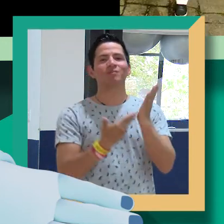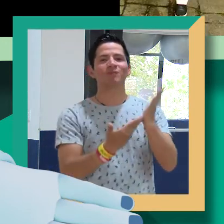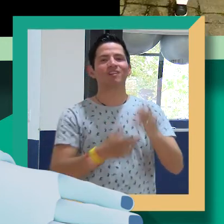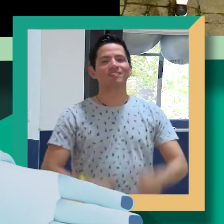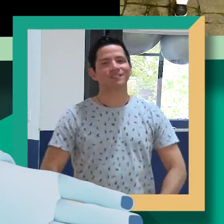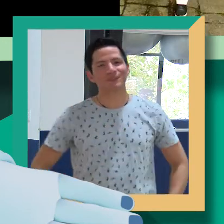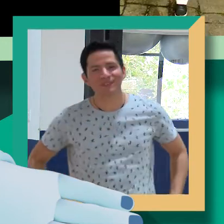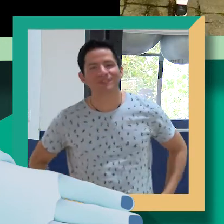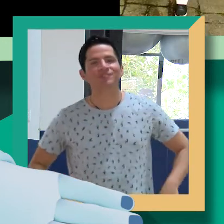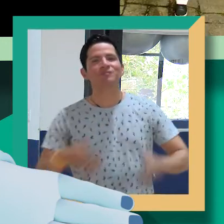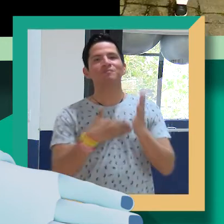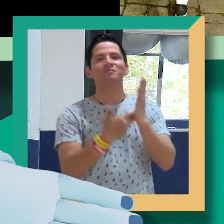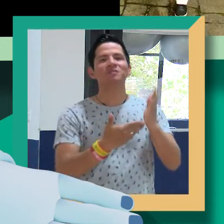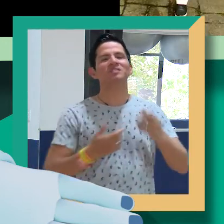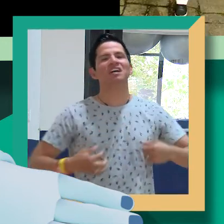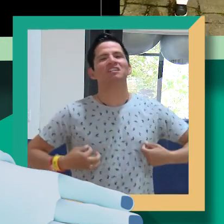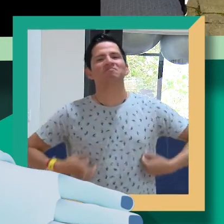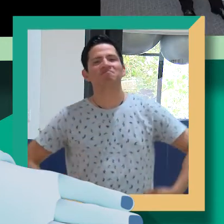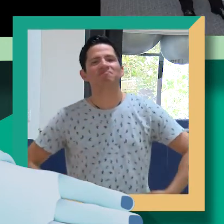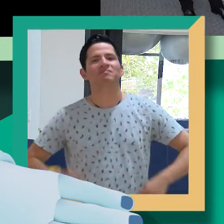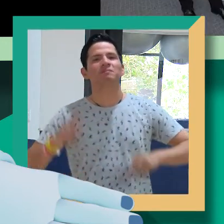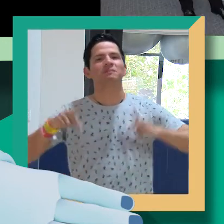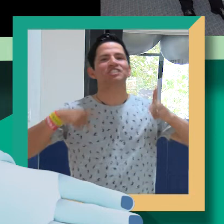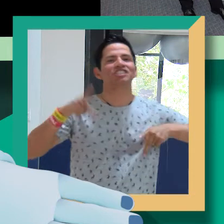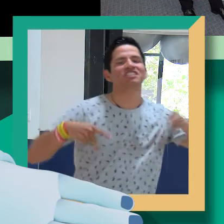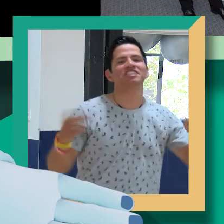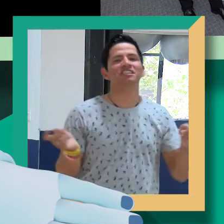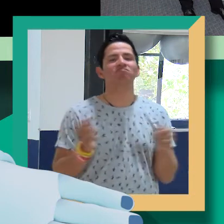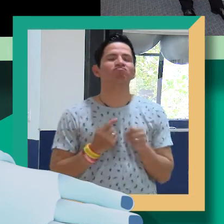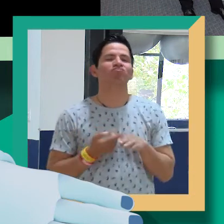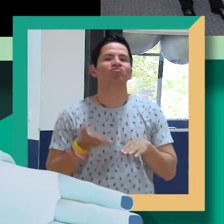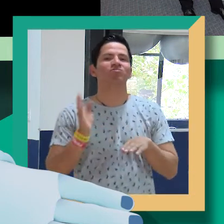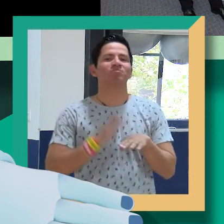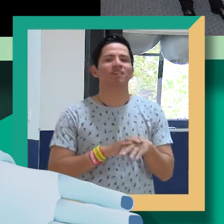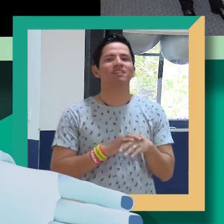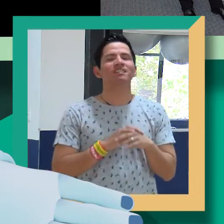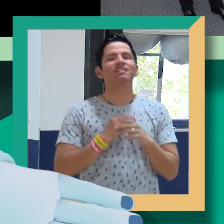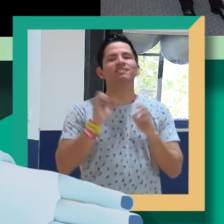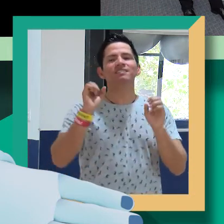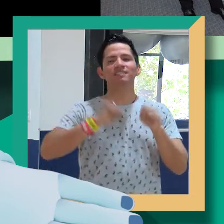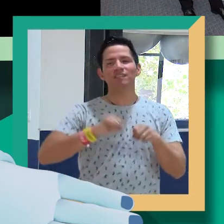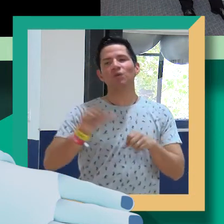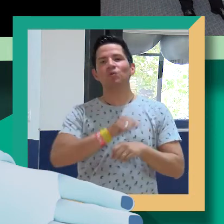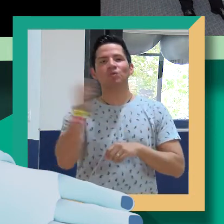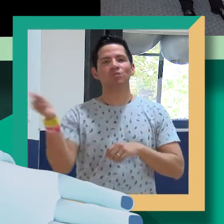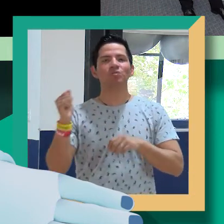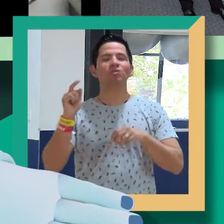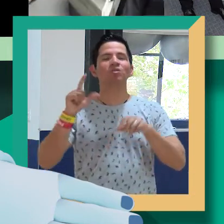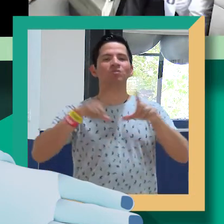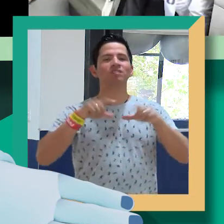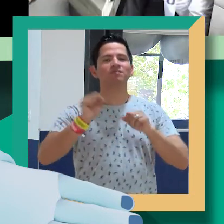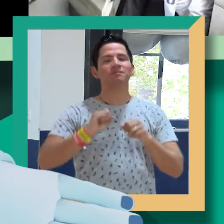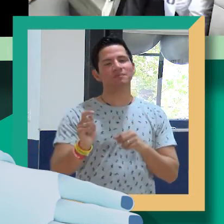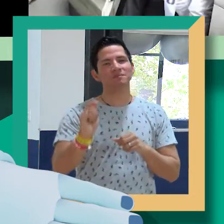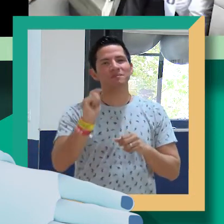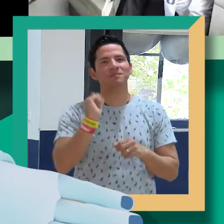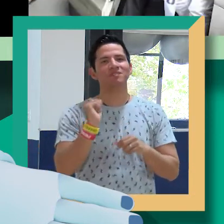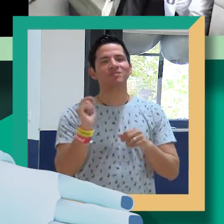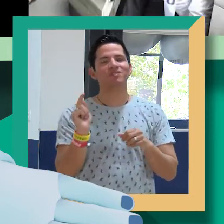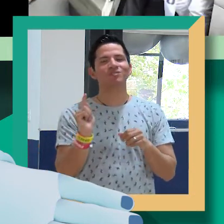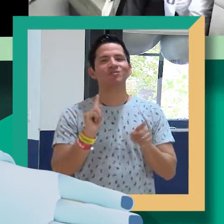propia, ya que me gusta este mundo del modelaje. He modelado diferentes trajes, ropa de playa, ropa interior,